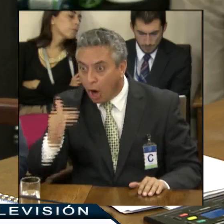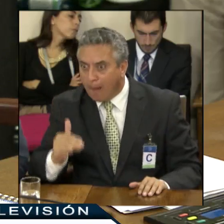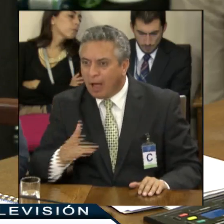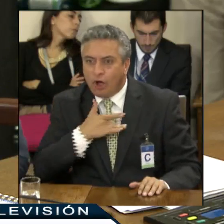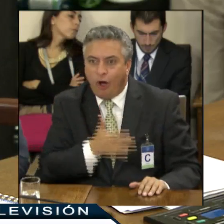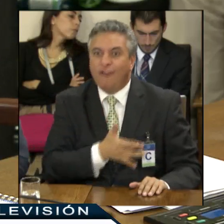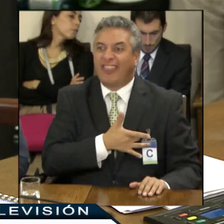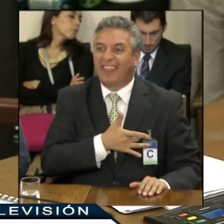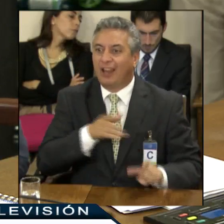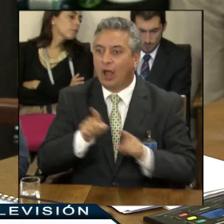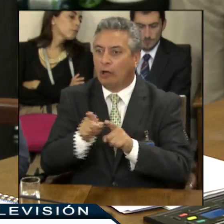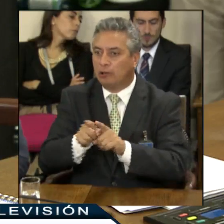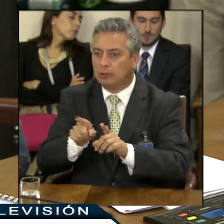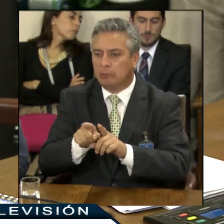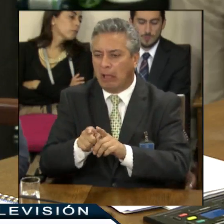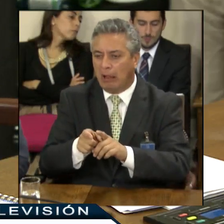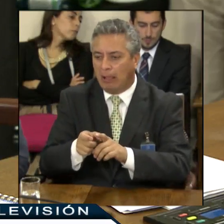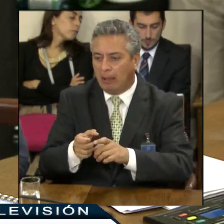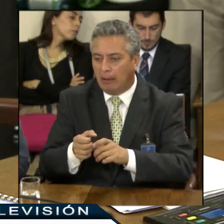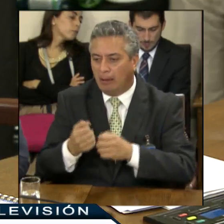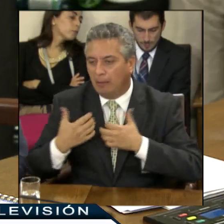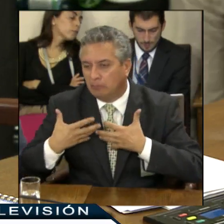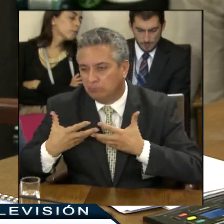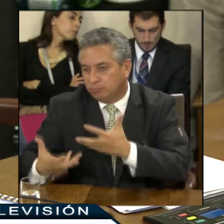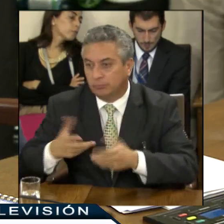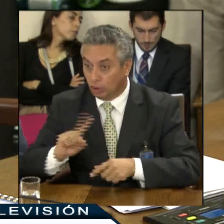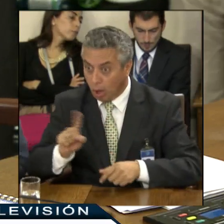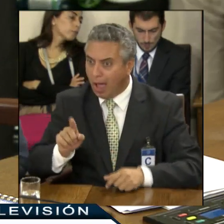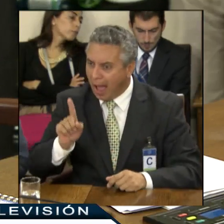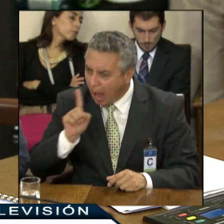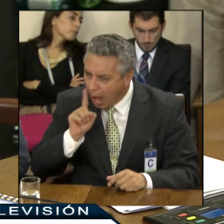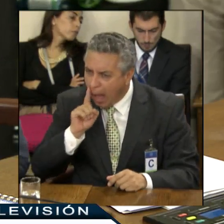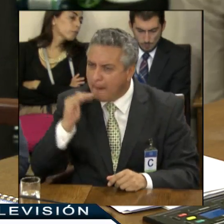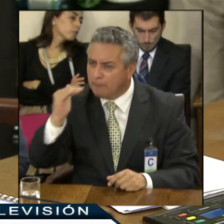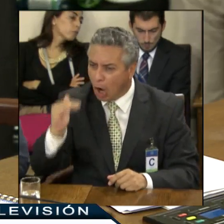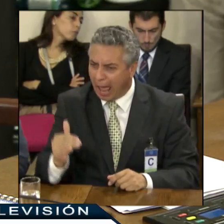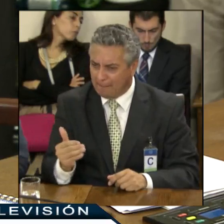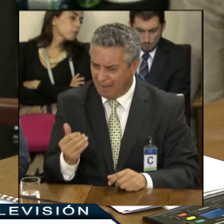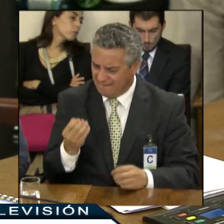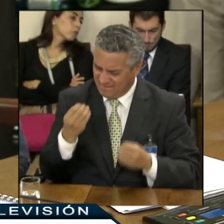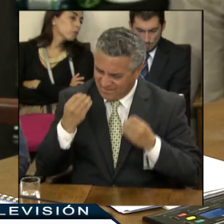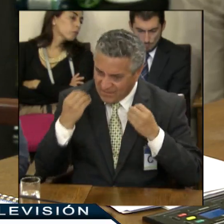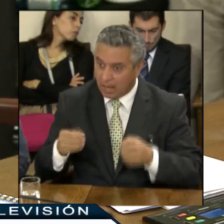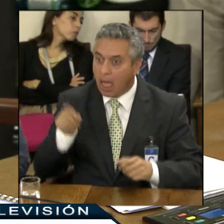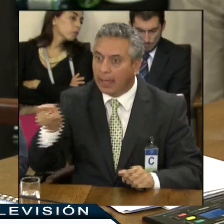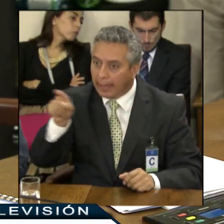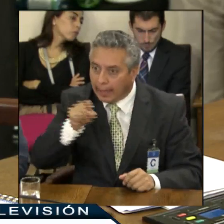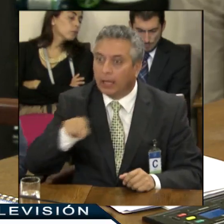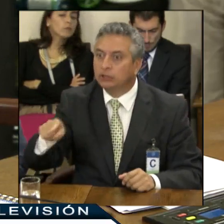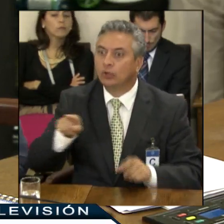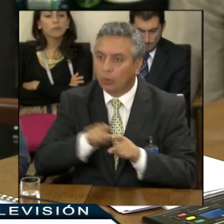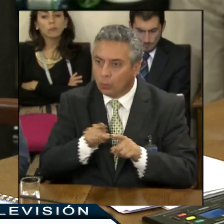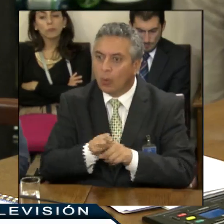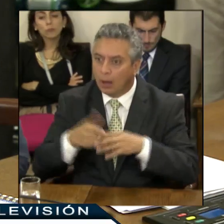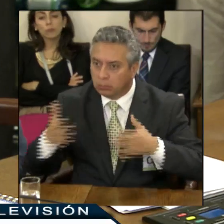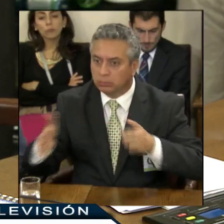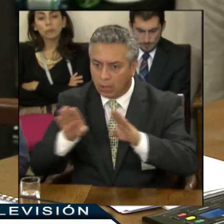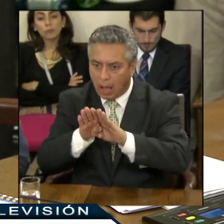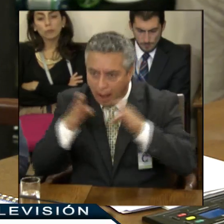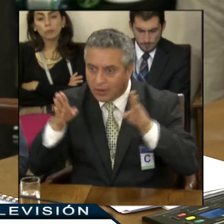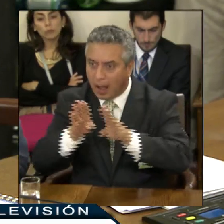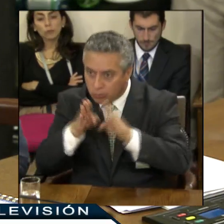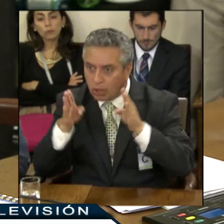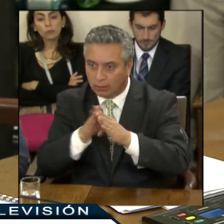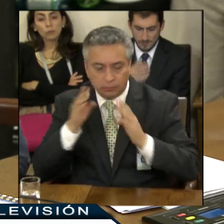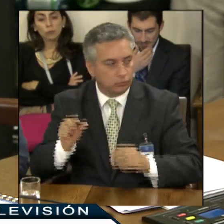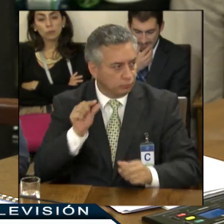ofender ni ni torear a nadie pero sin embargo hay programas que le van muy bien Me encantaría que pudieran ellos hacer aquel gesto y empezar a abrir aquella puerta